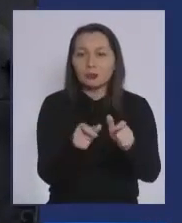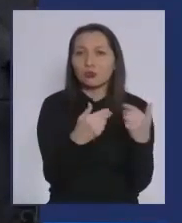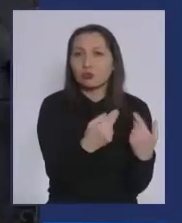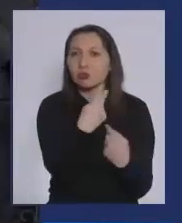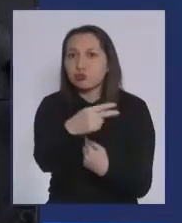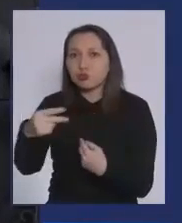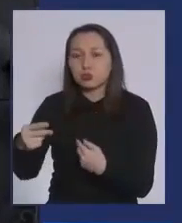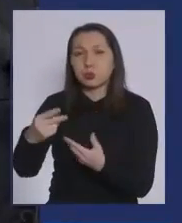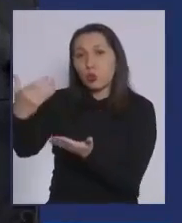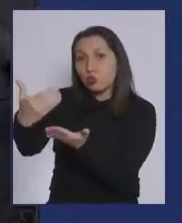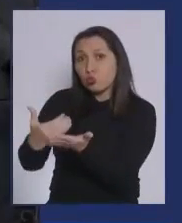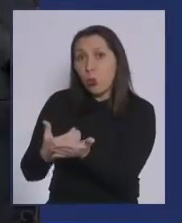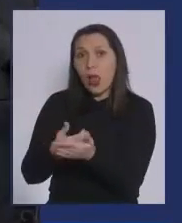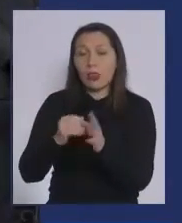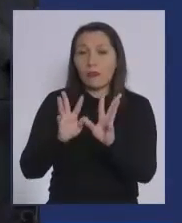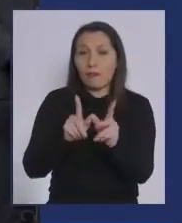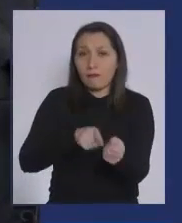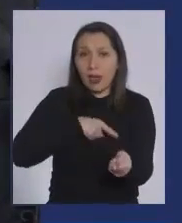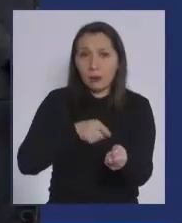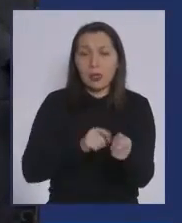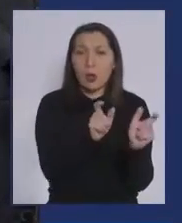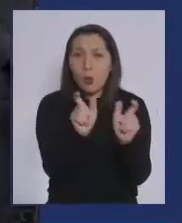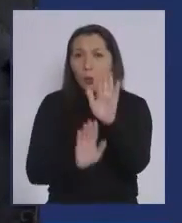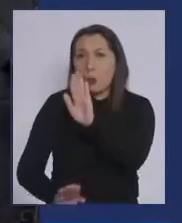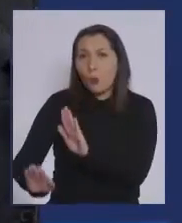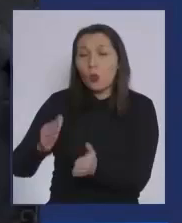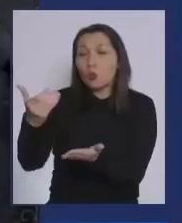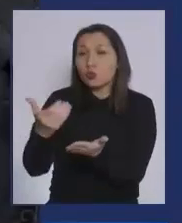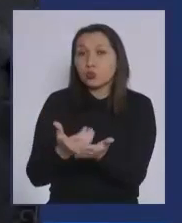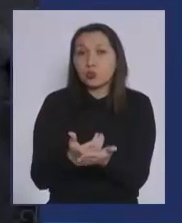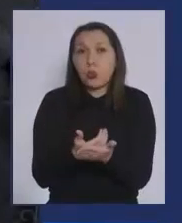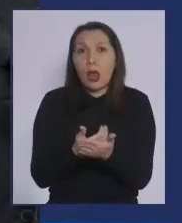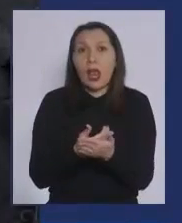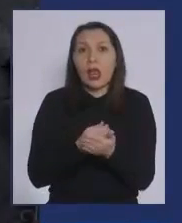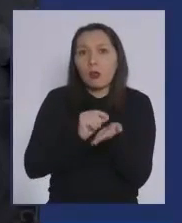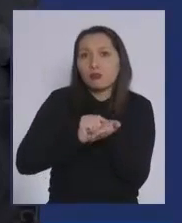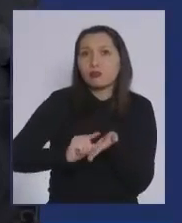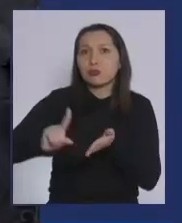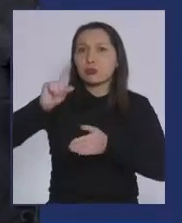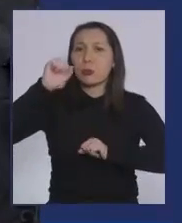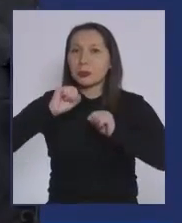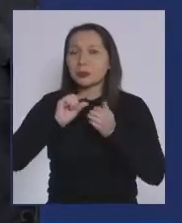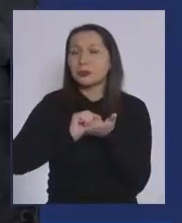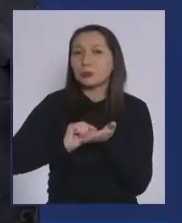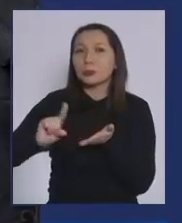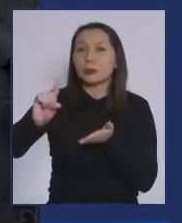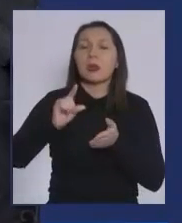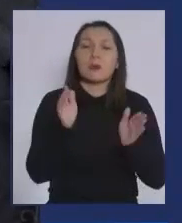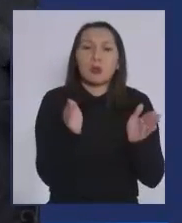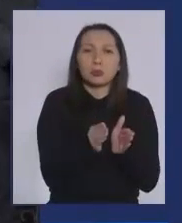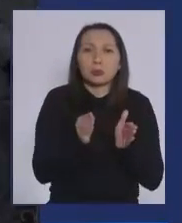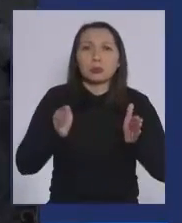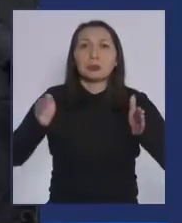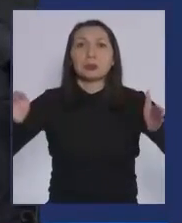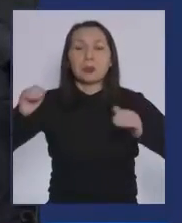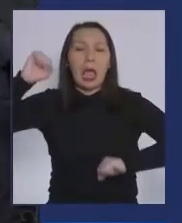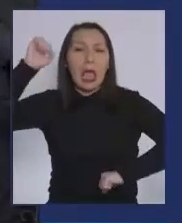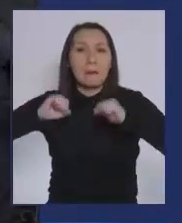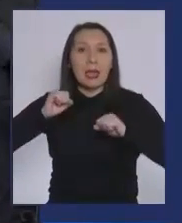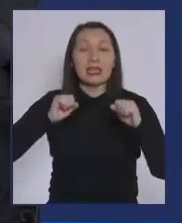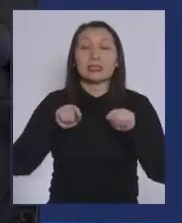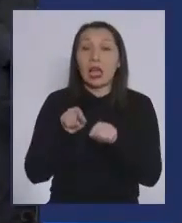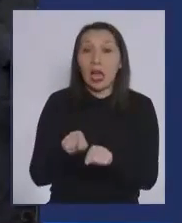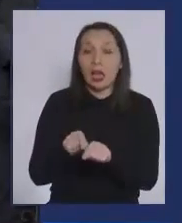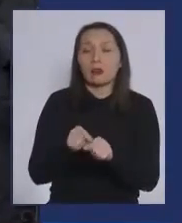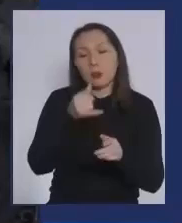los ingresos de las familias los ingresos de los emprendedores y de los micro pequeños y medianos empresarios